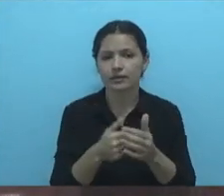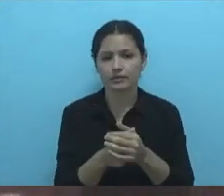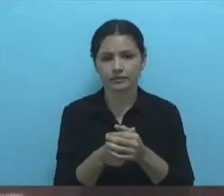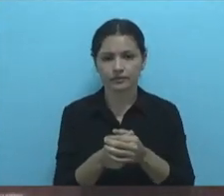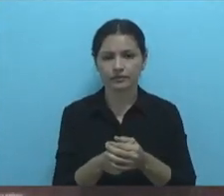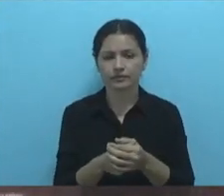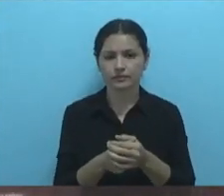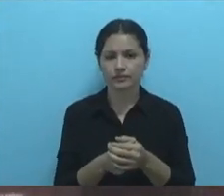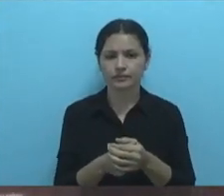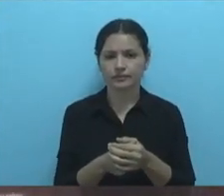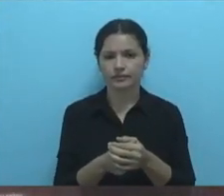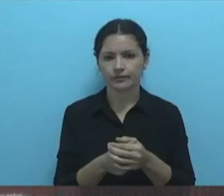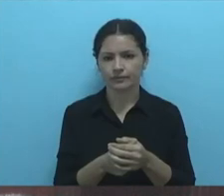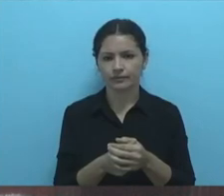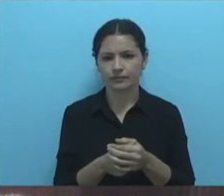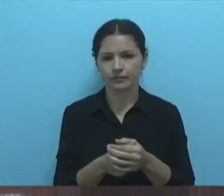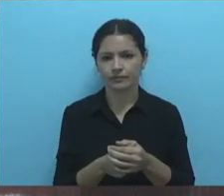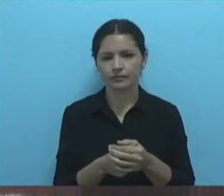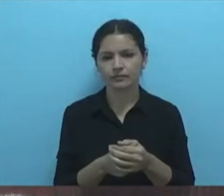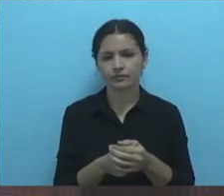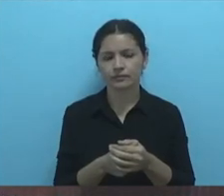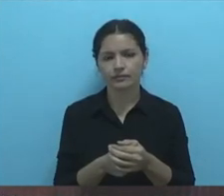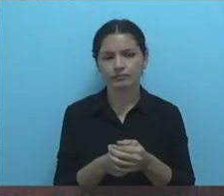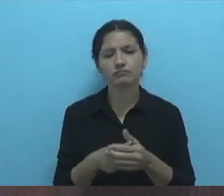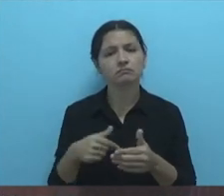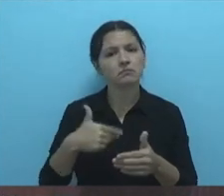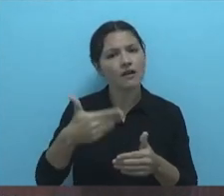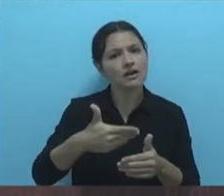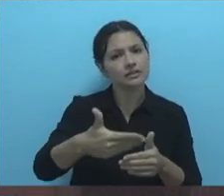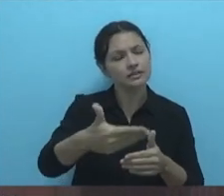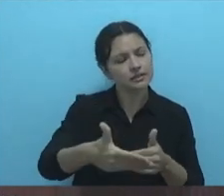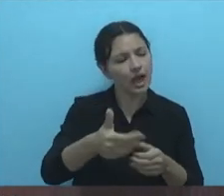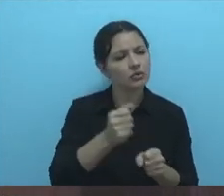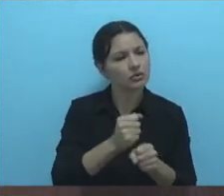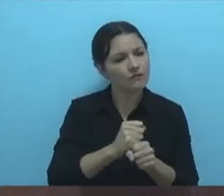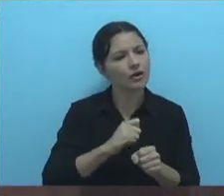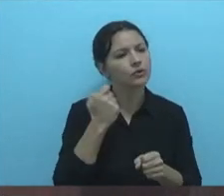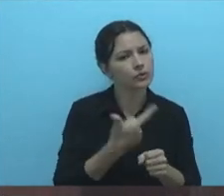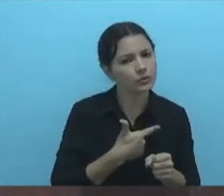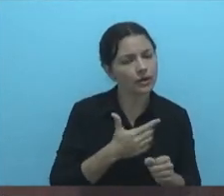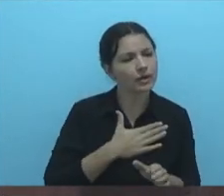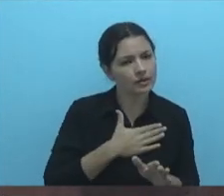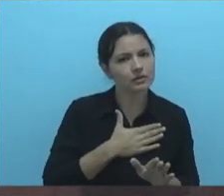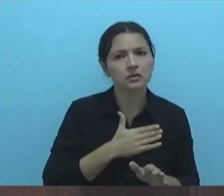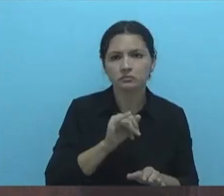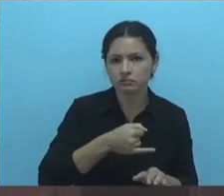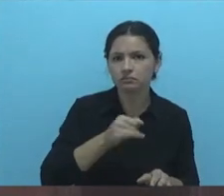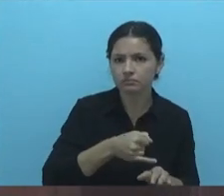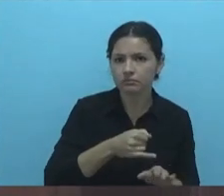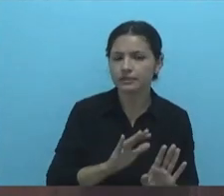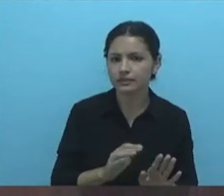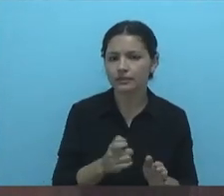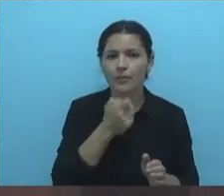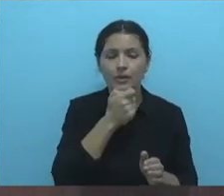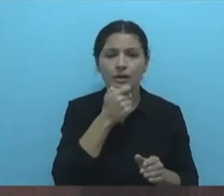demostró ser total mente insuficiente pero mientras avanzamos con hechos concretos y con compromisos asumidos En esta legislatura como es el